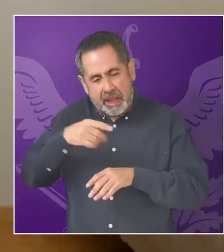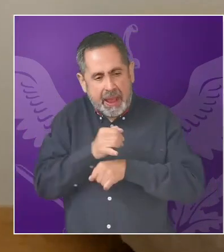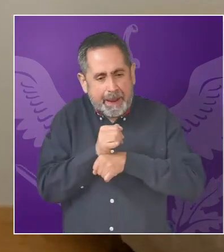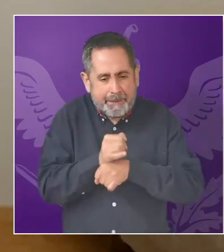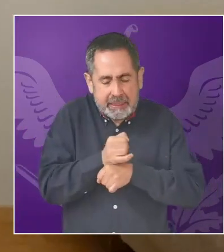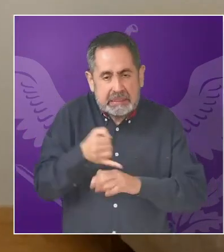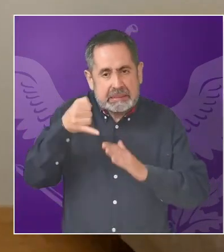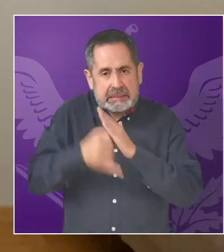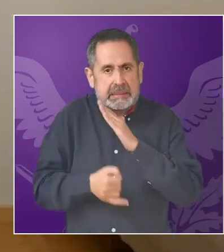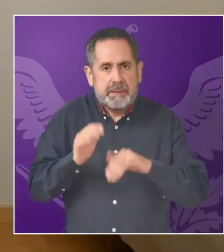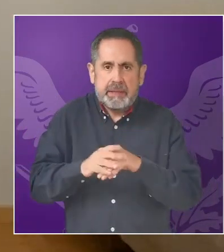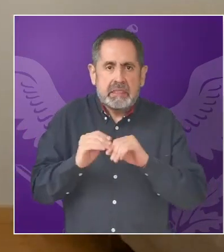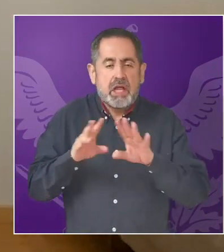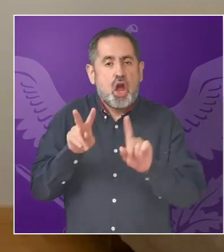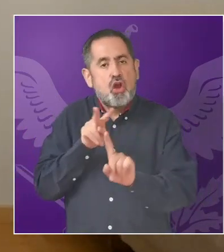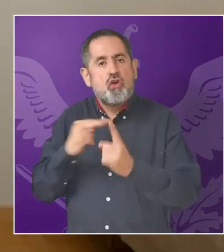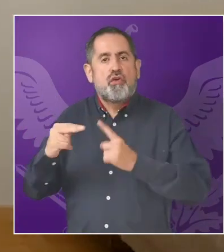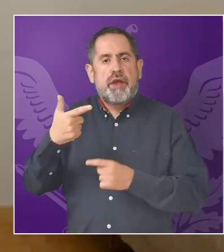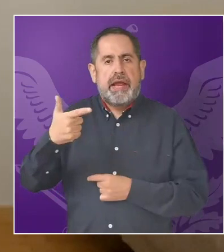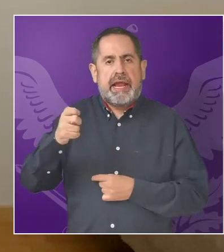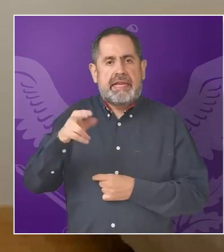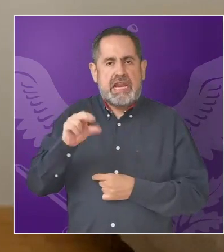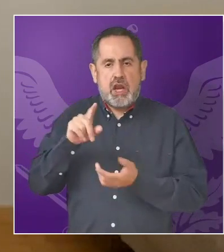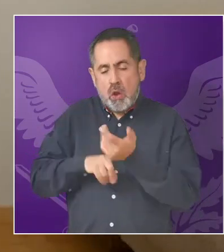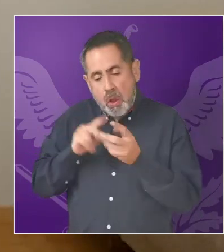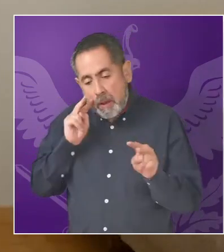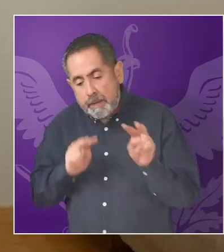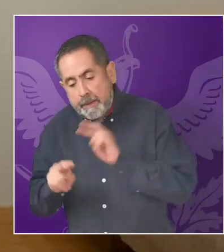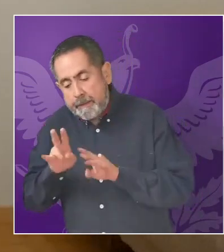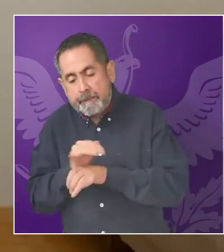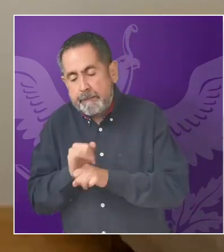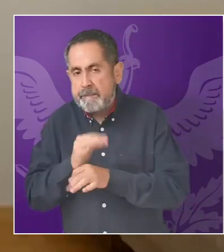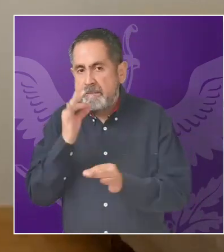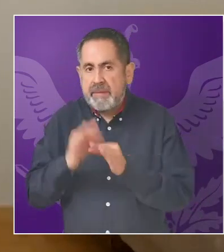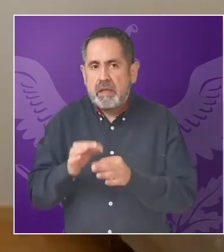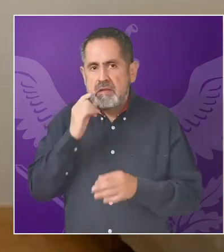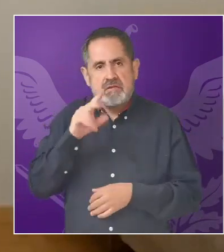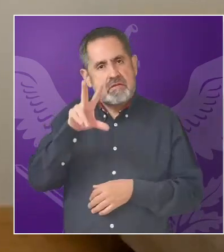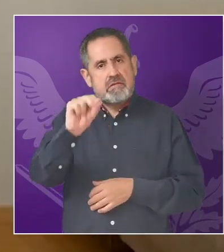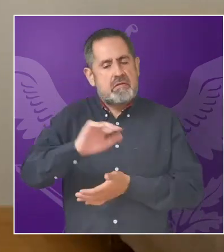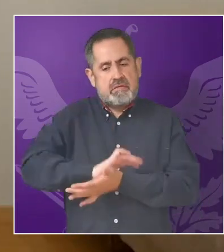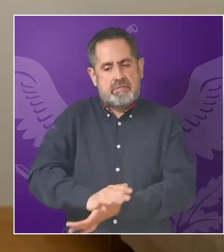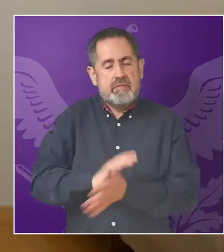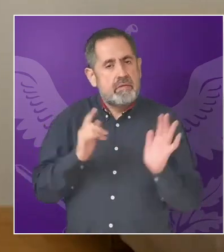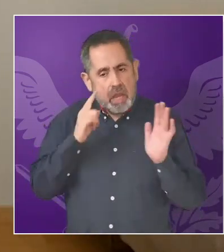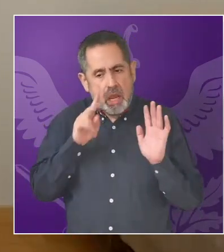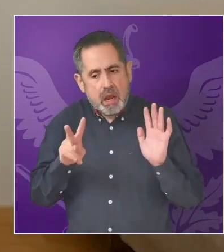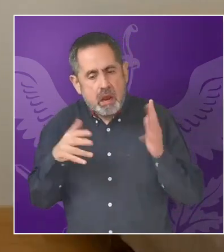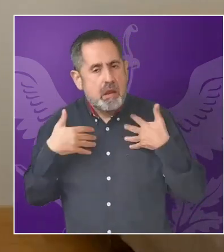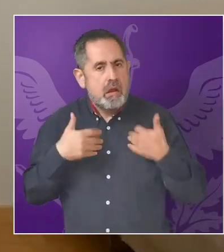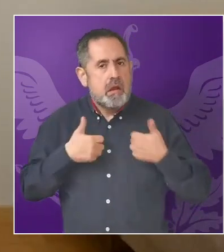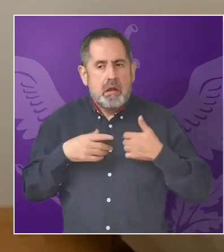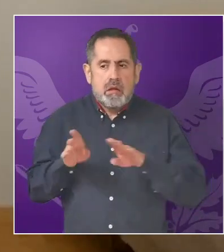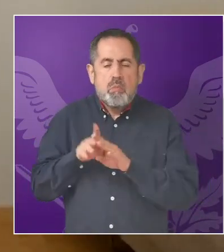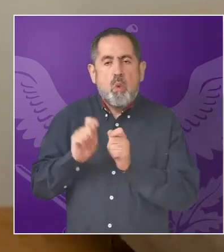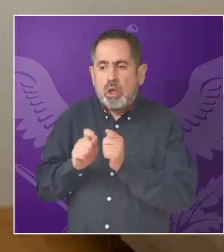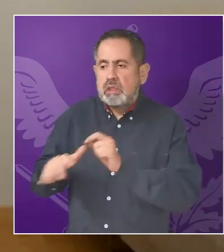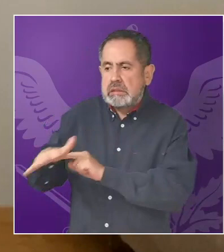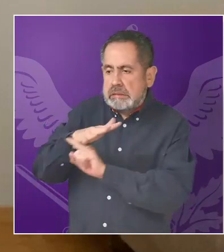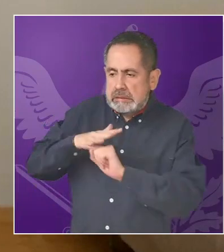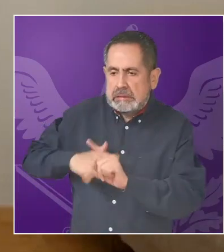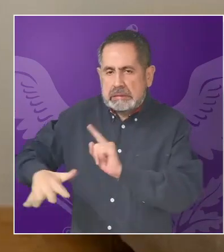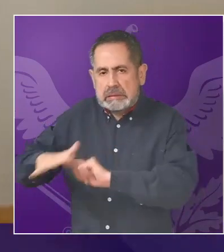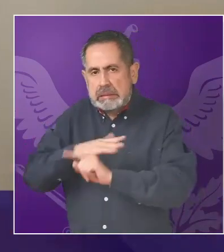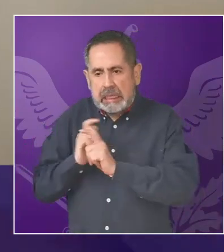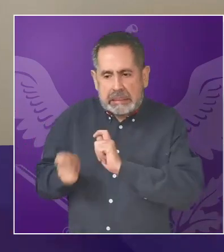protocolos específicos de investigación que cuenten con un enfoque de género y un enfoque antidiscriminación para